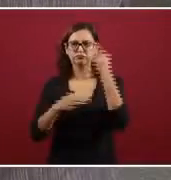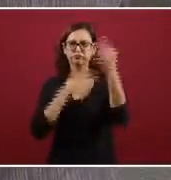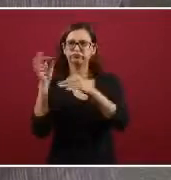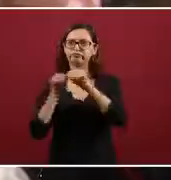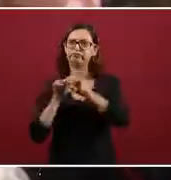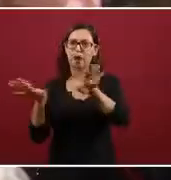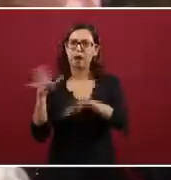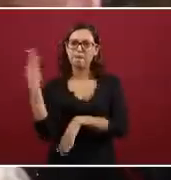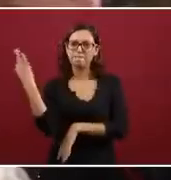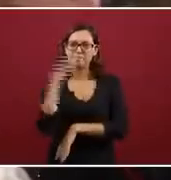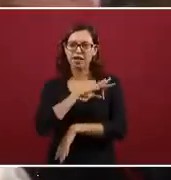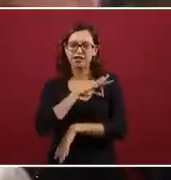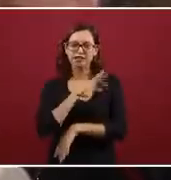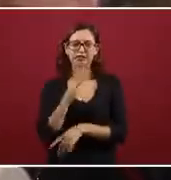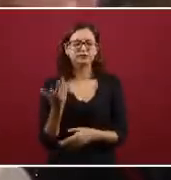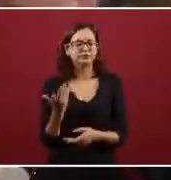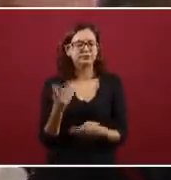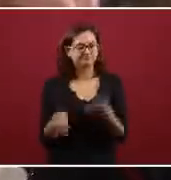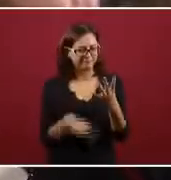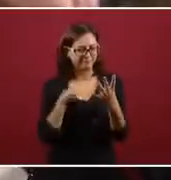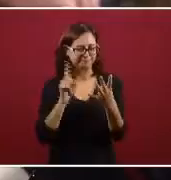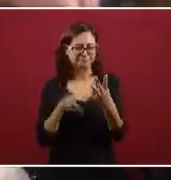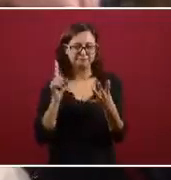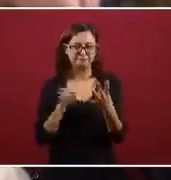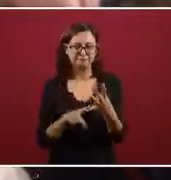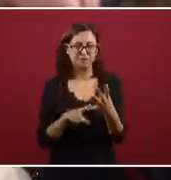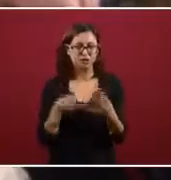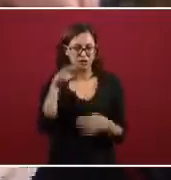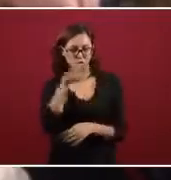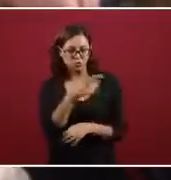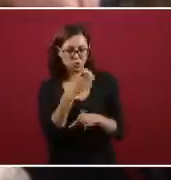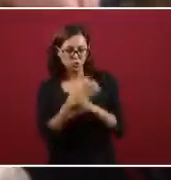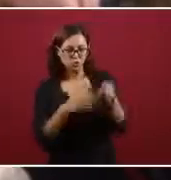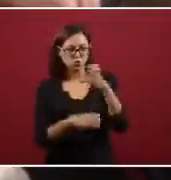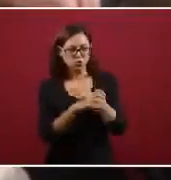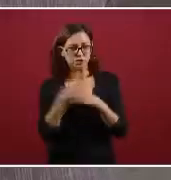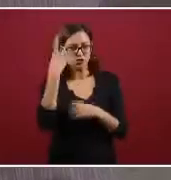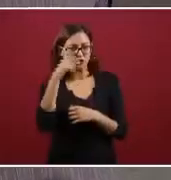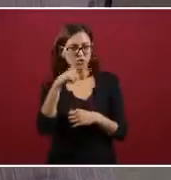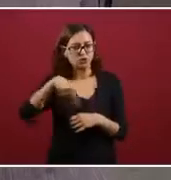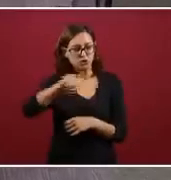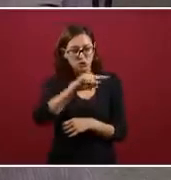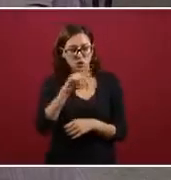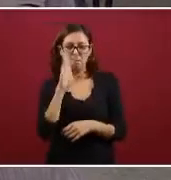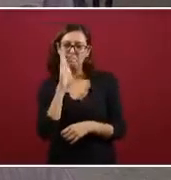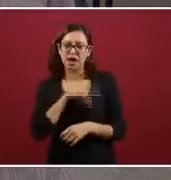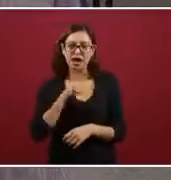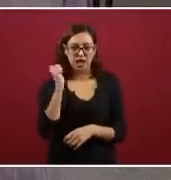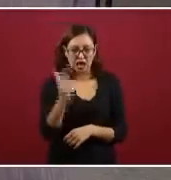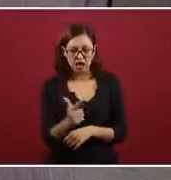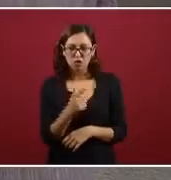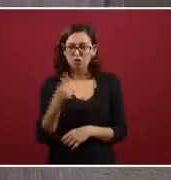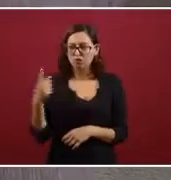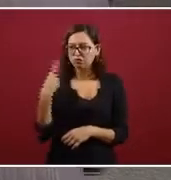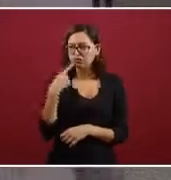la función pública abre una investigación sobre sus bienes tras una denuncia ciudadana.